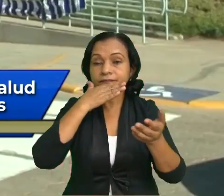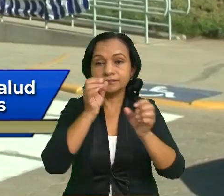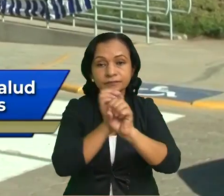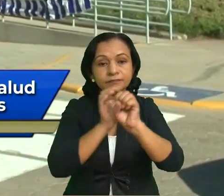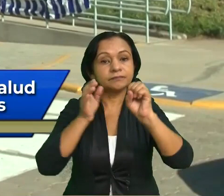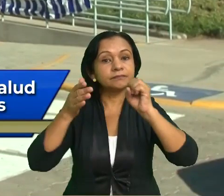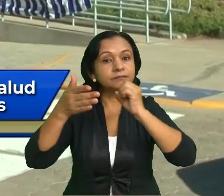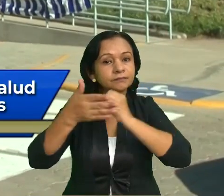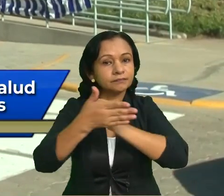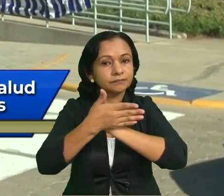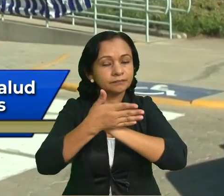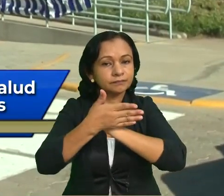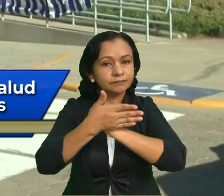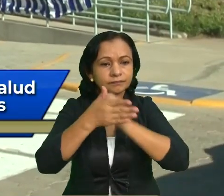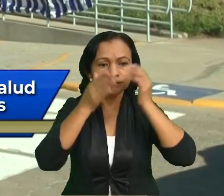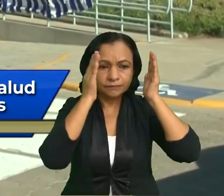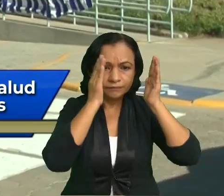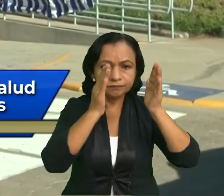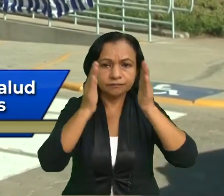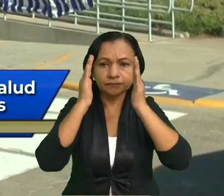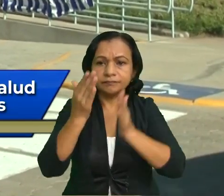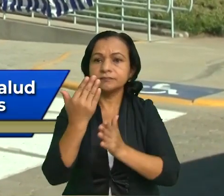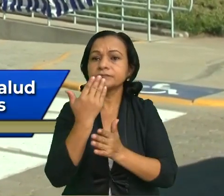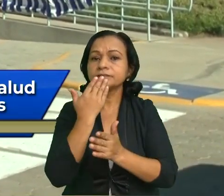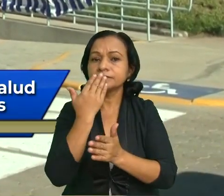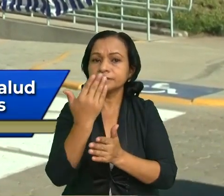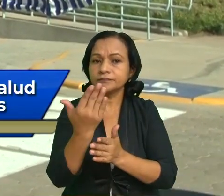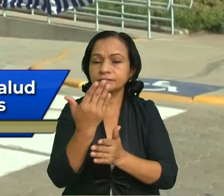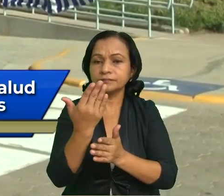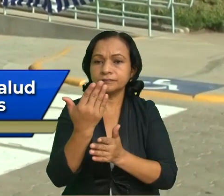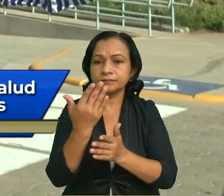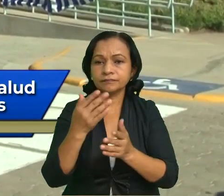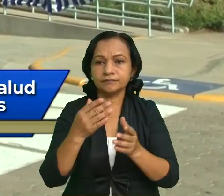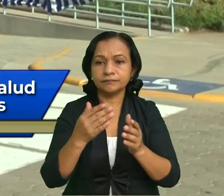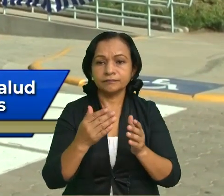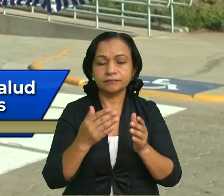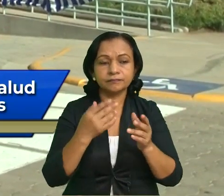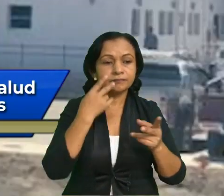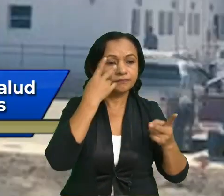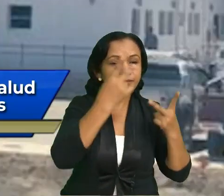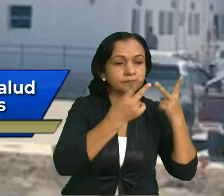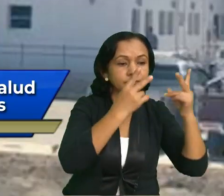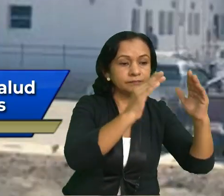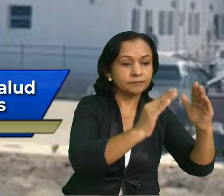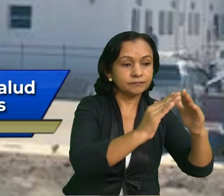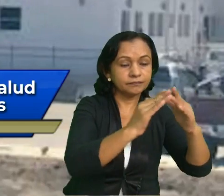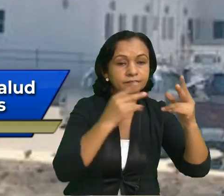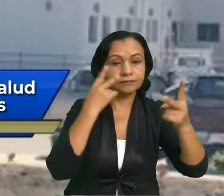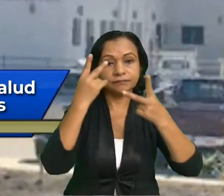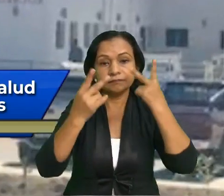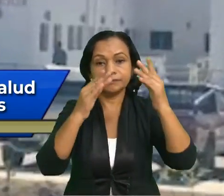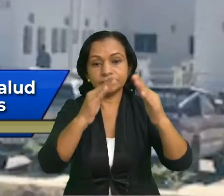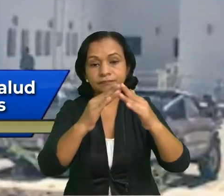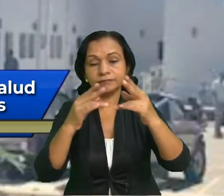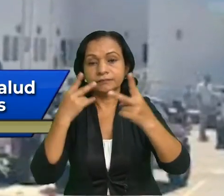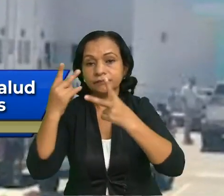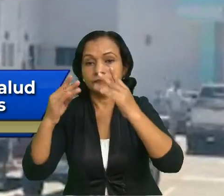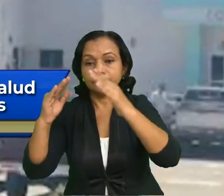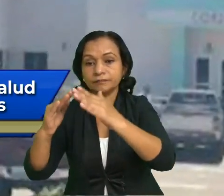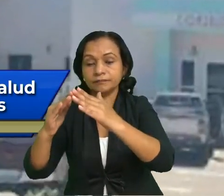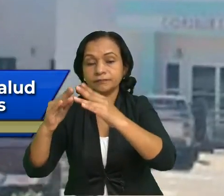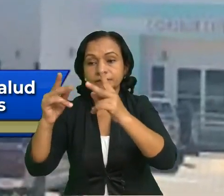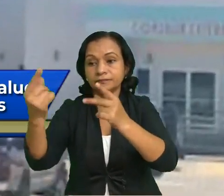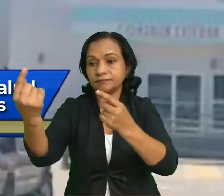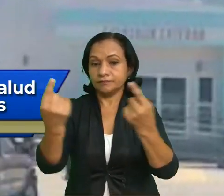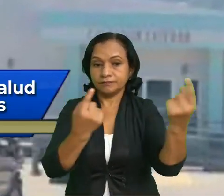19 no se dejó de hacer y prácticamente el impacto positivo fue la salida a las casas y esto es importante que nos está esperando que las personas